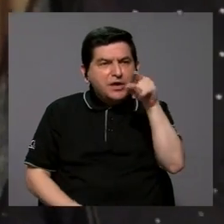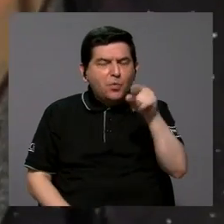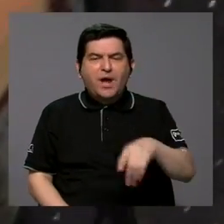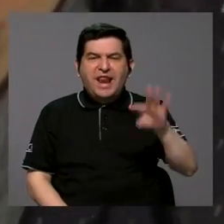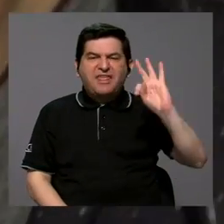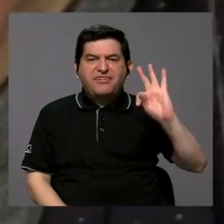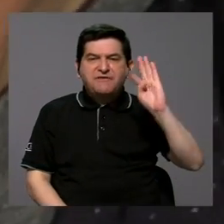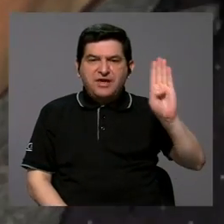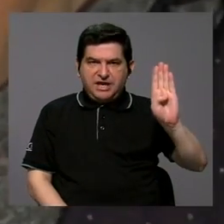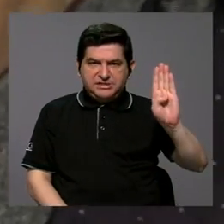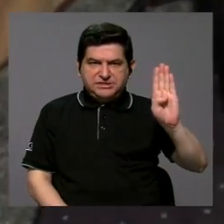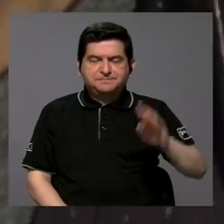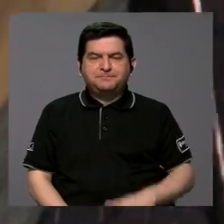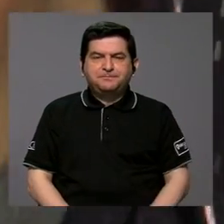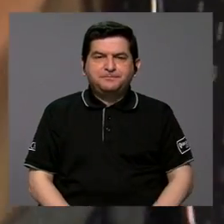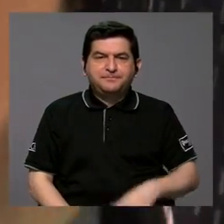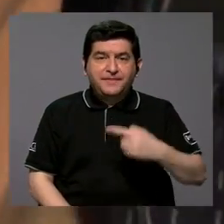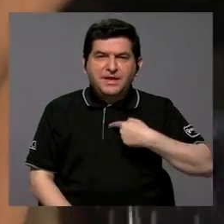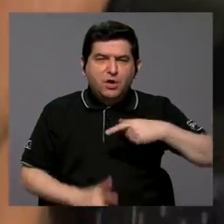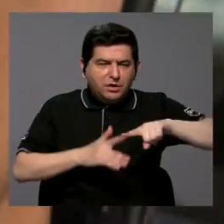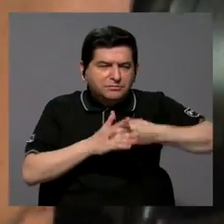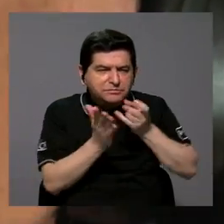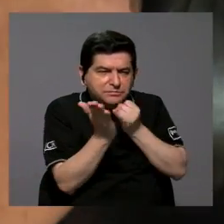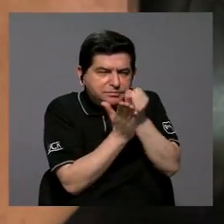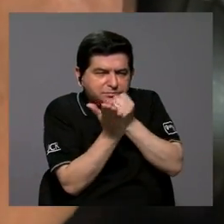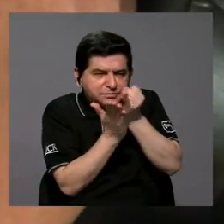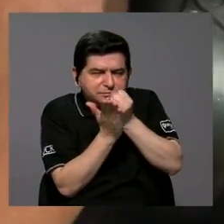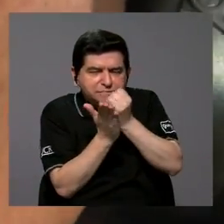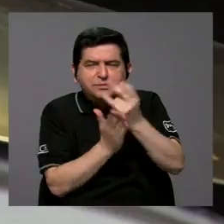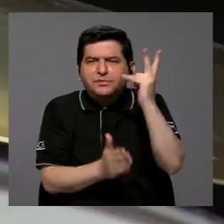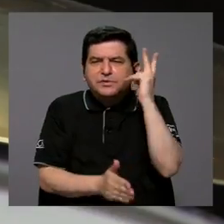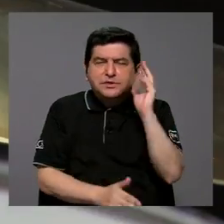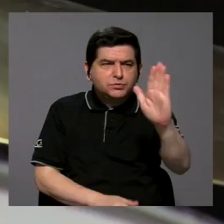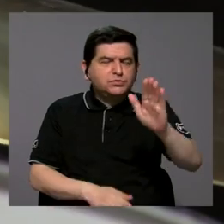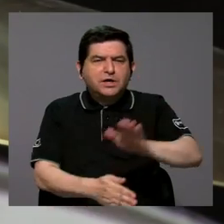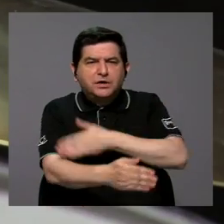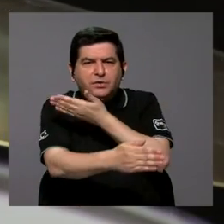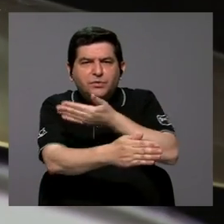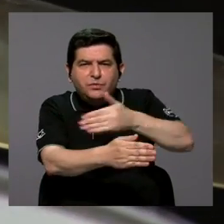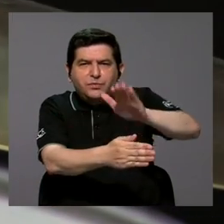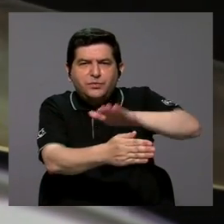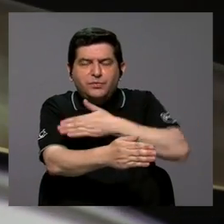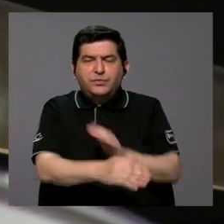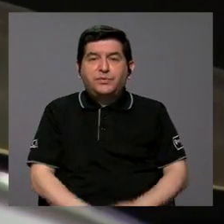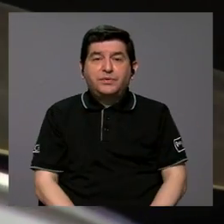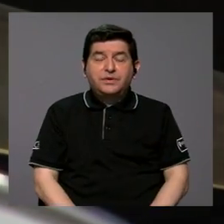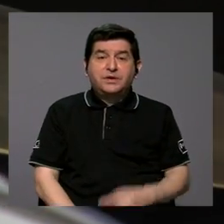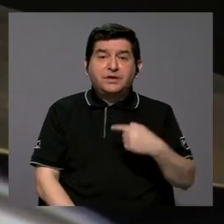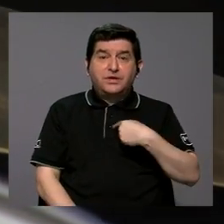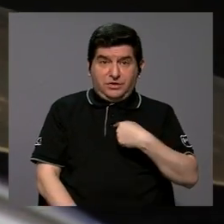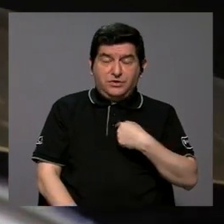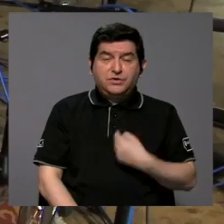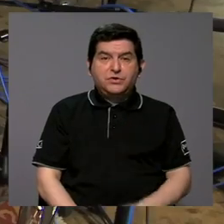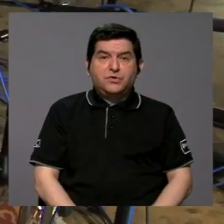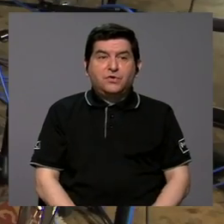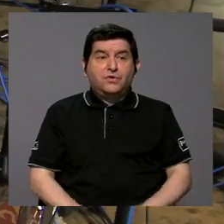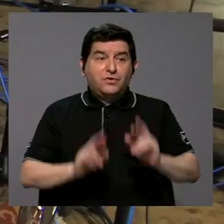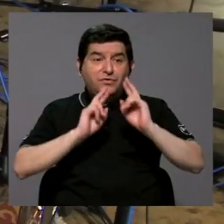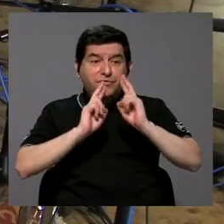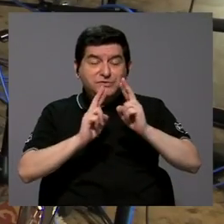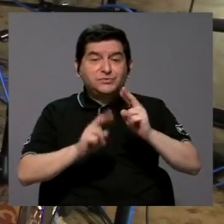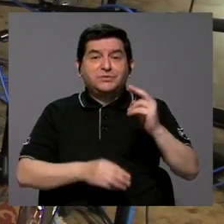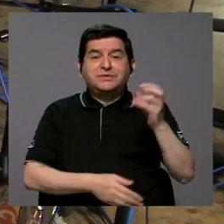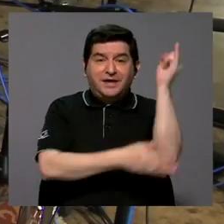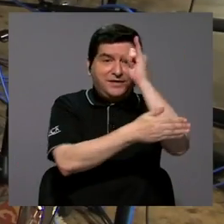Entonces empecé a indagar y empecé a escuchar la música de ellos, y eventualmente llegué a ser producto